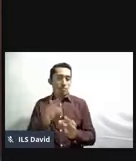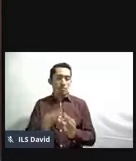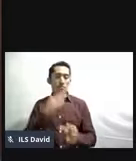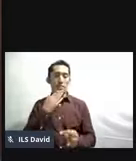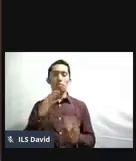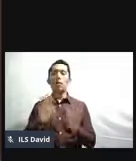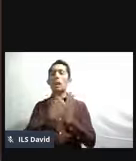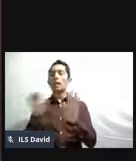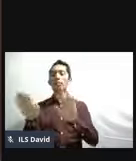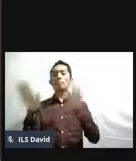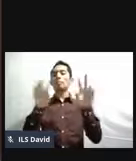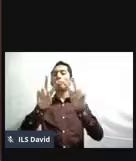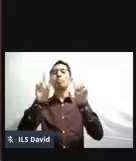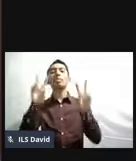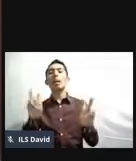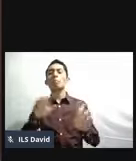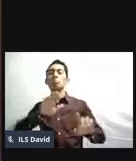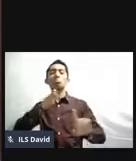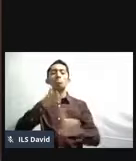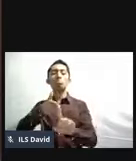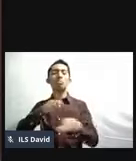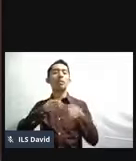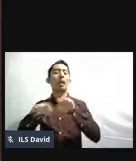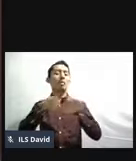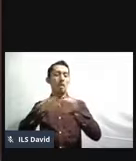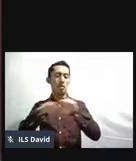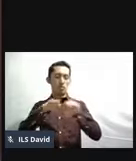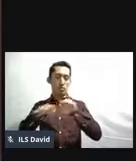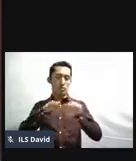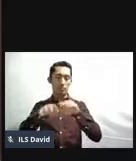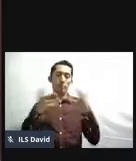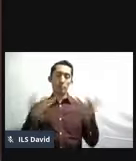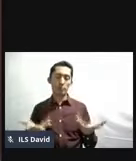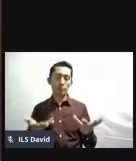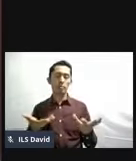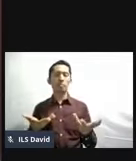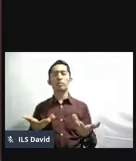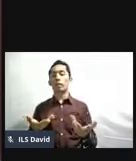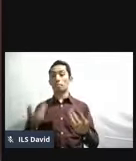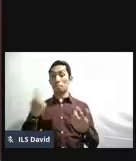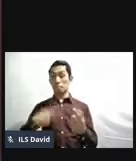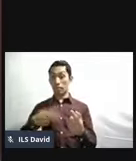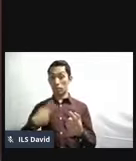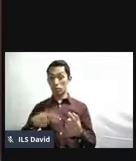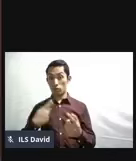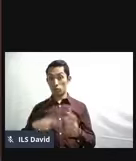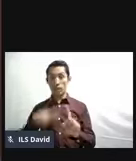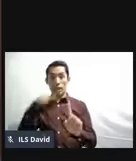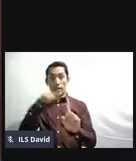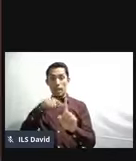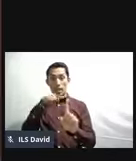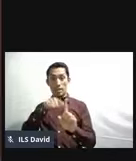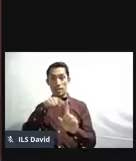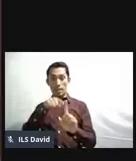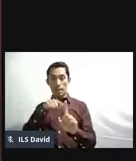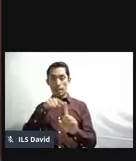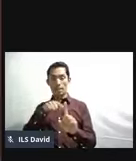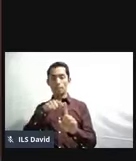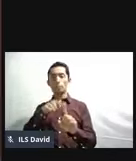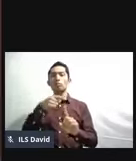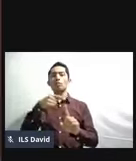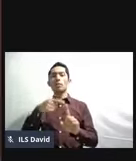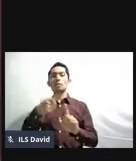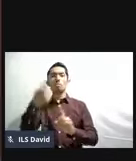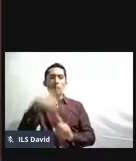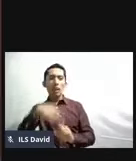momento. ¿Qué pasa con la persona que entrega trabajos, ¿no?, a solicitud de los demás? Bueno, pues